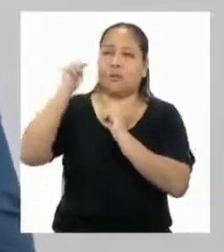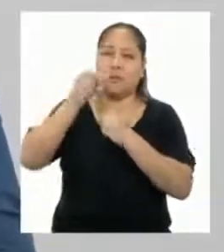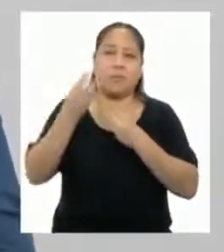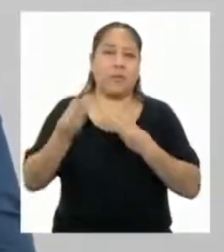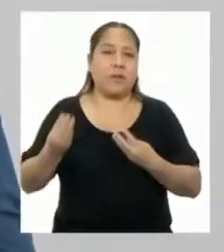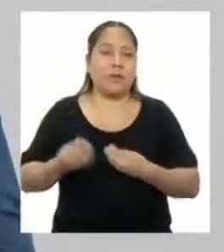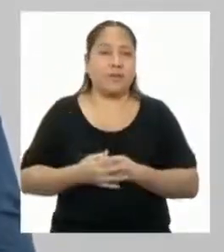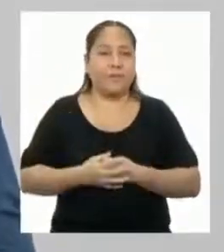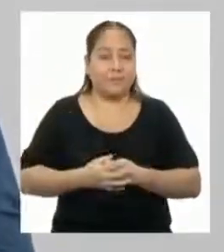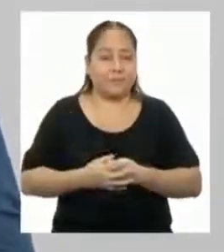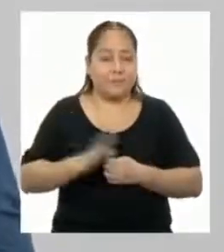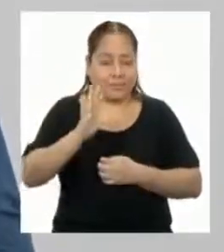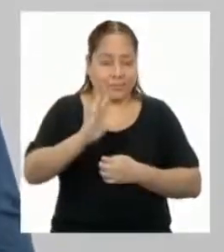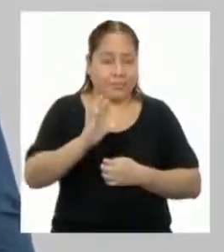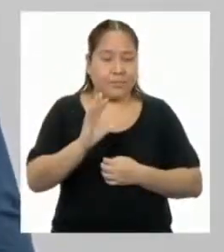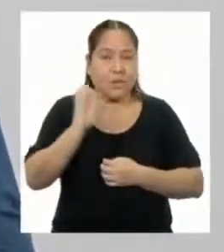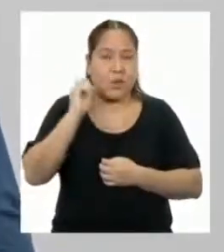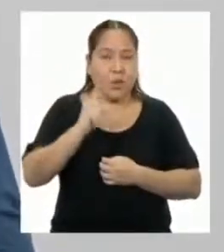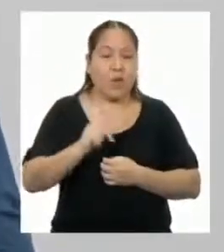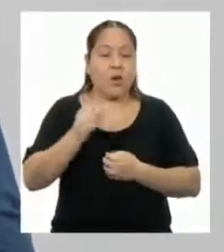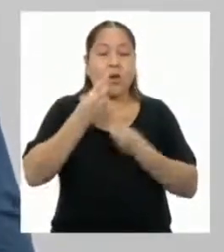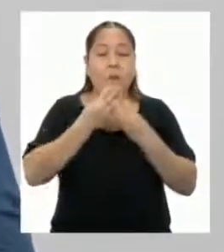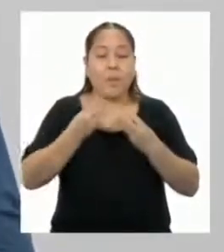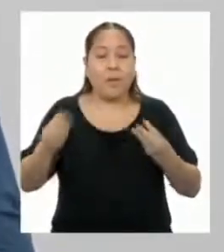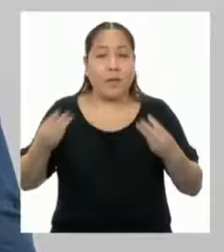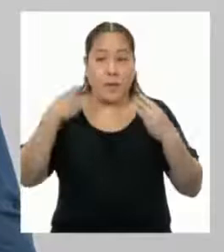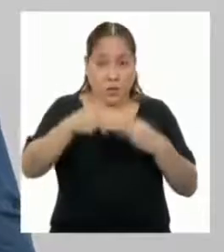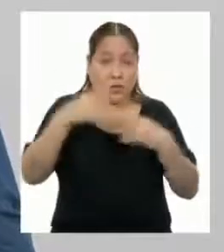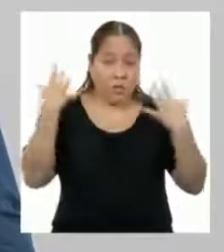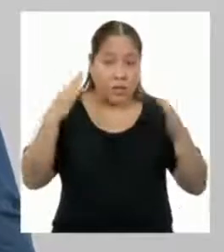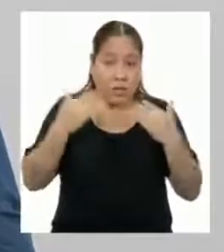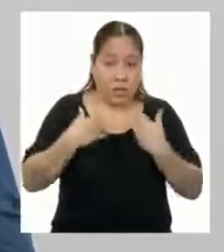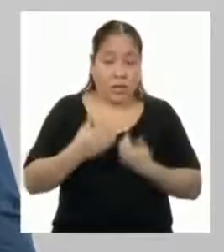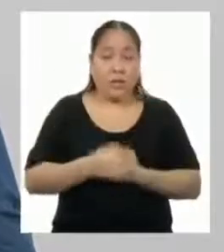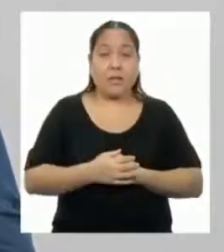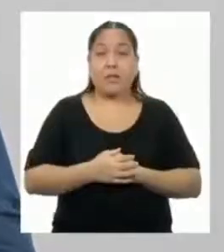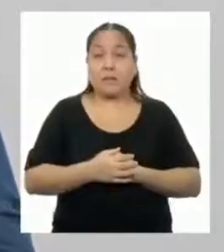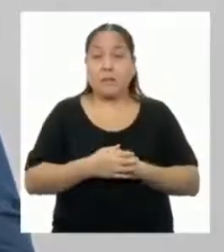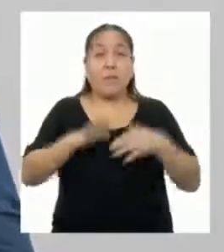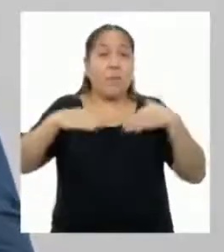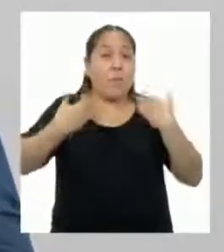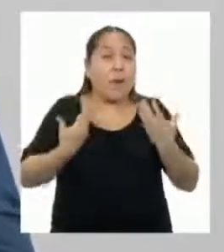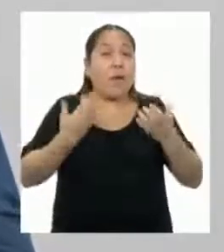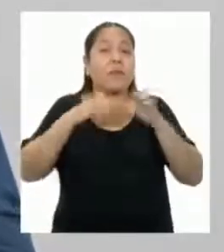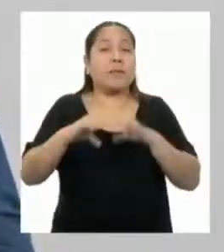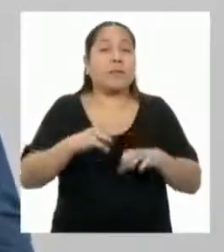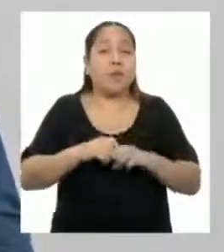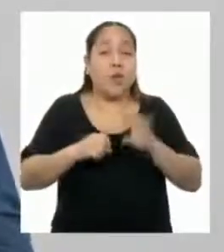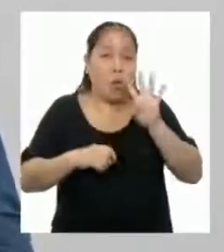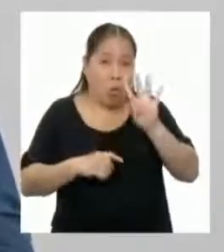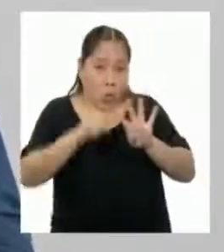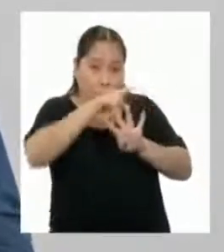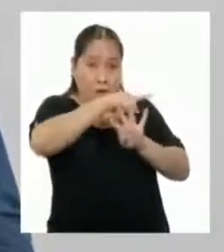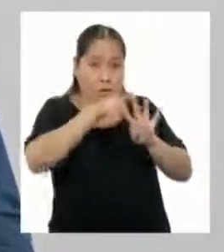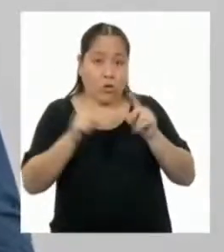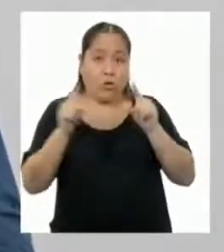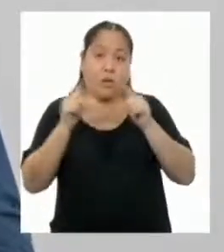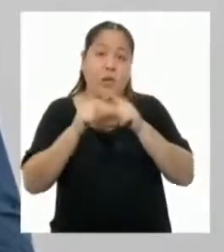ver, recapitulando con el material que tenemos disponible, podrías hacer 4